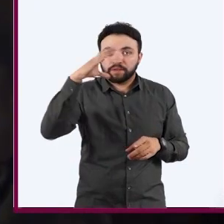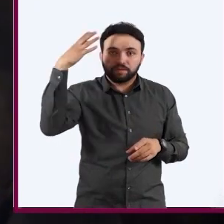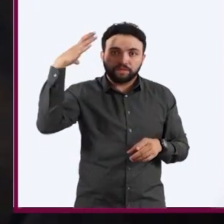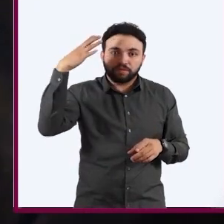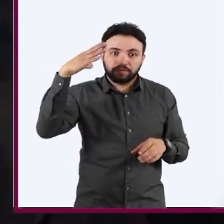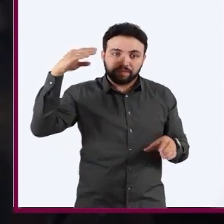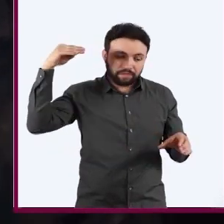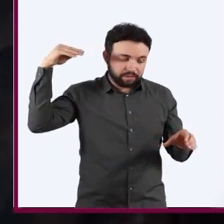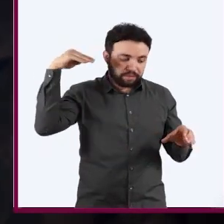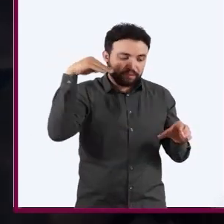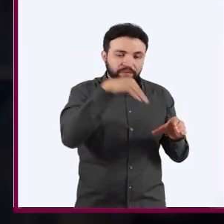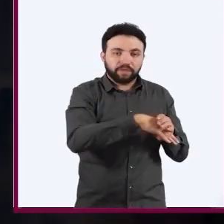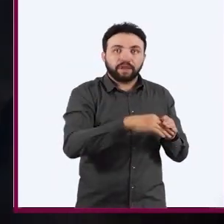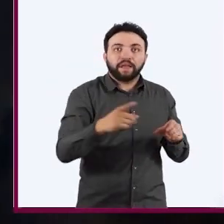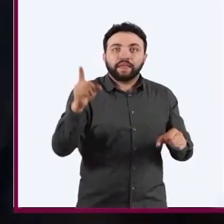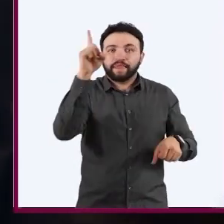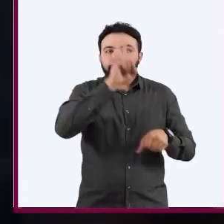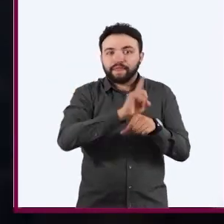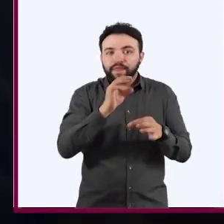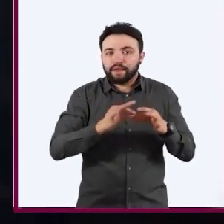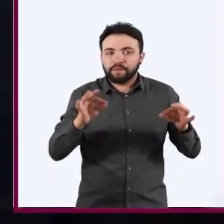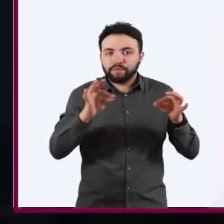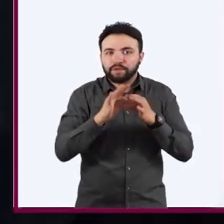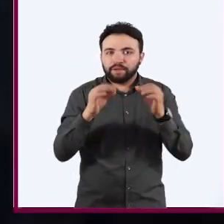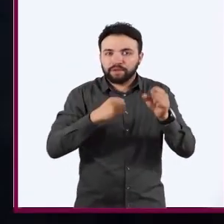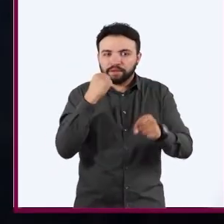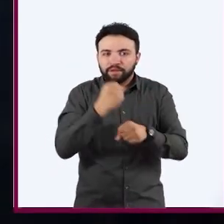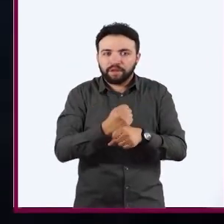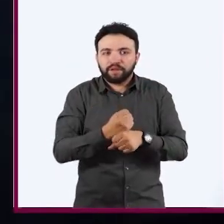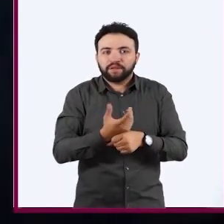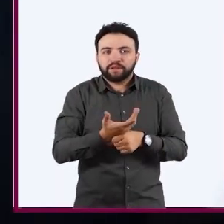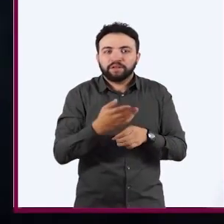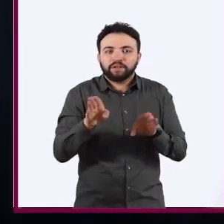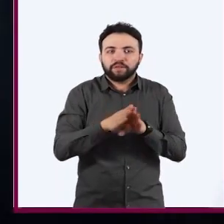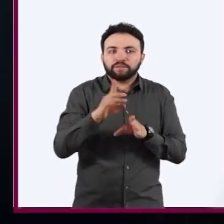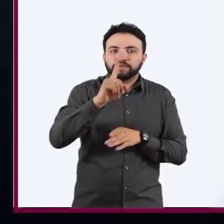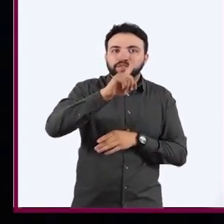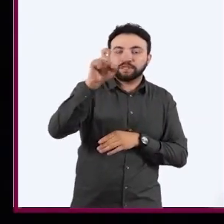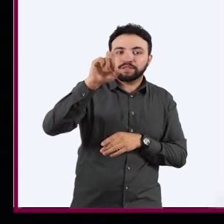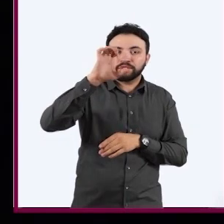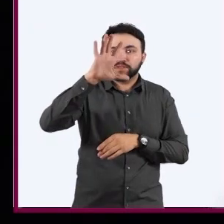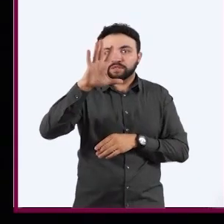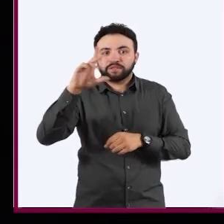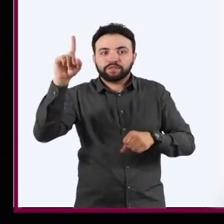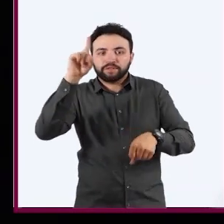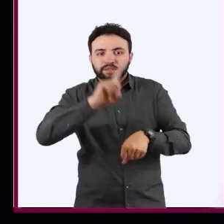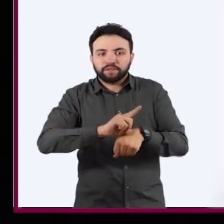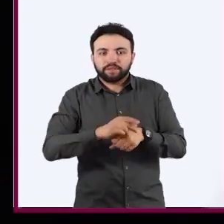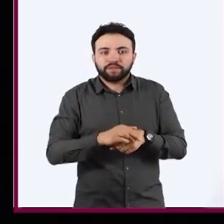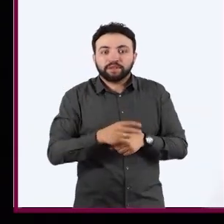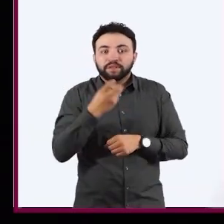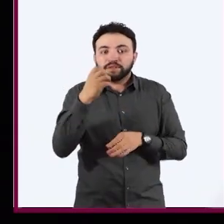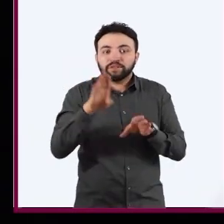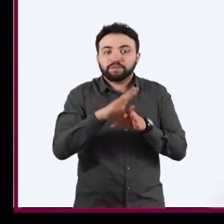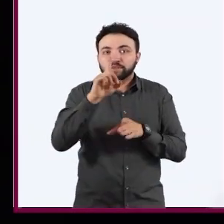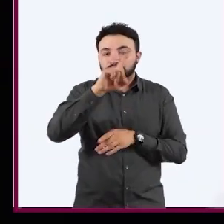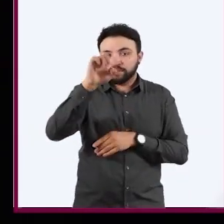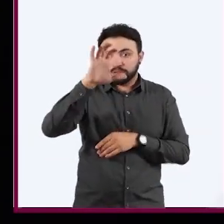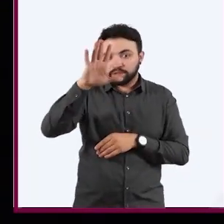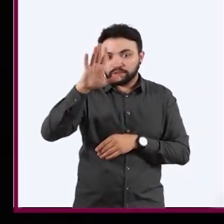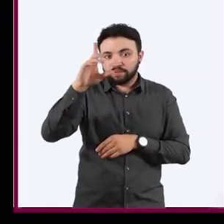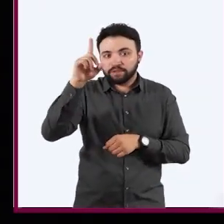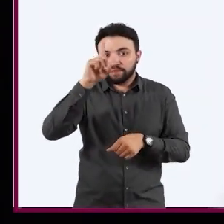que entraran los rayos del sol en días importantes del año, sobre todo en un periodo de 105 días. Este periodo